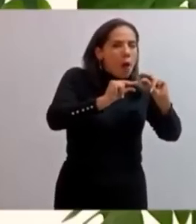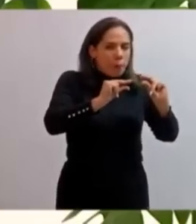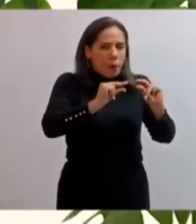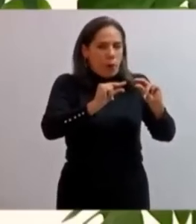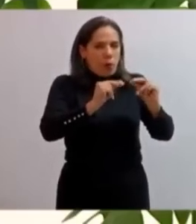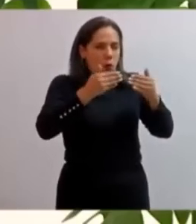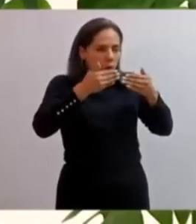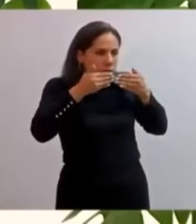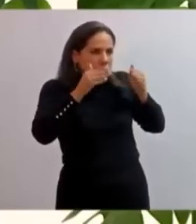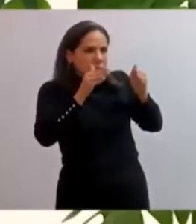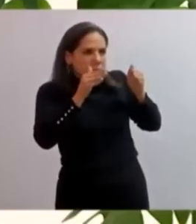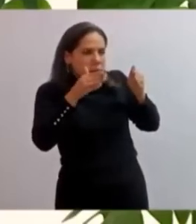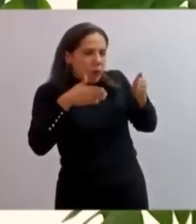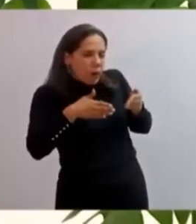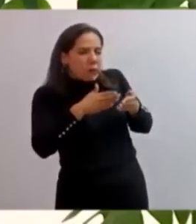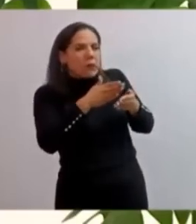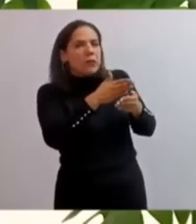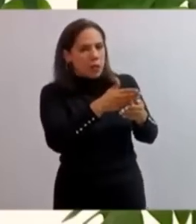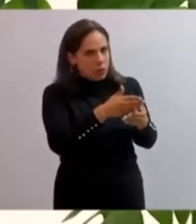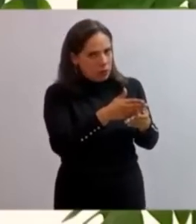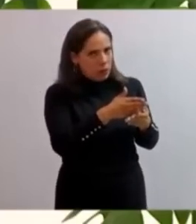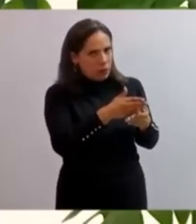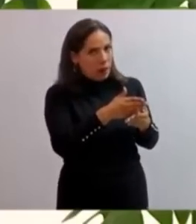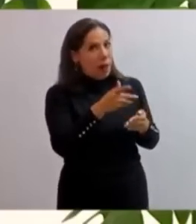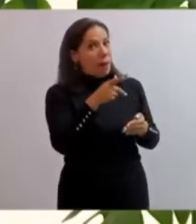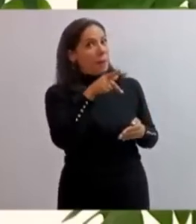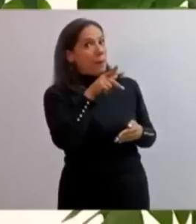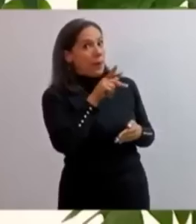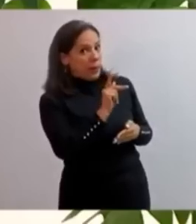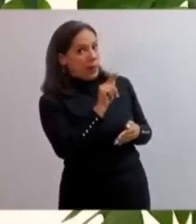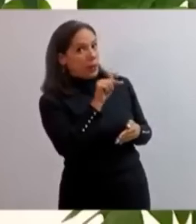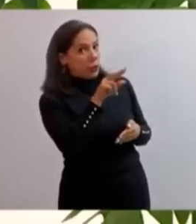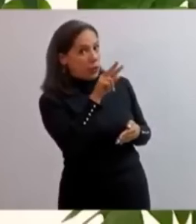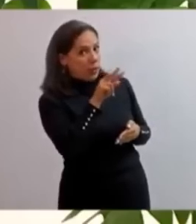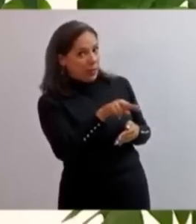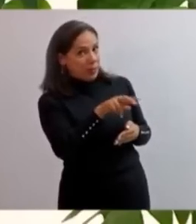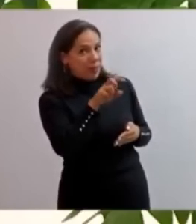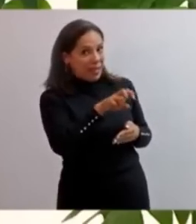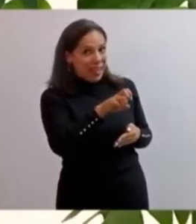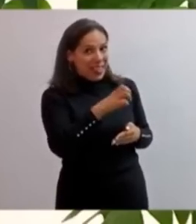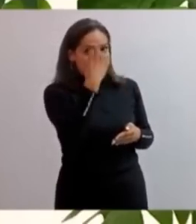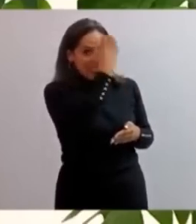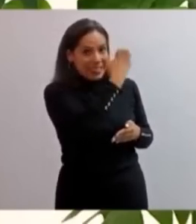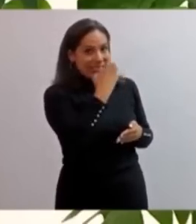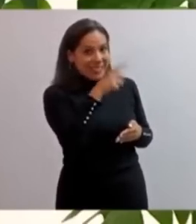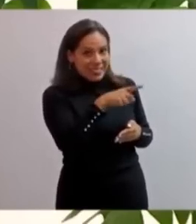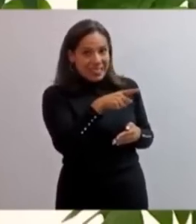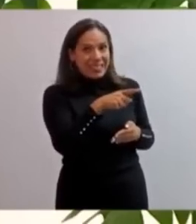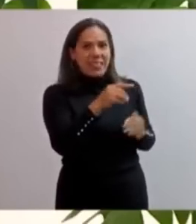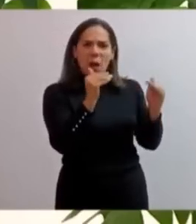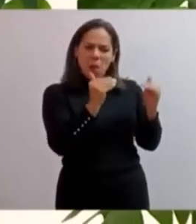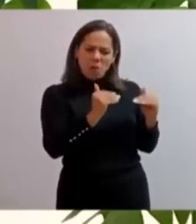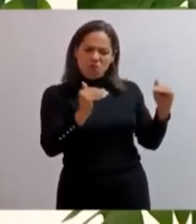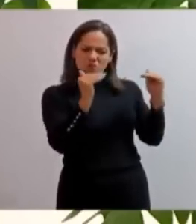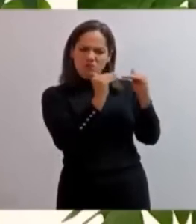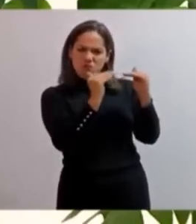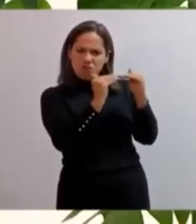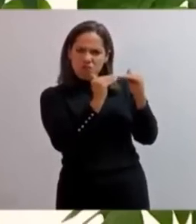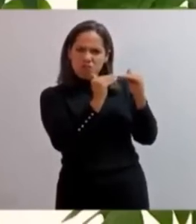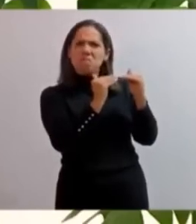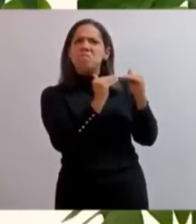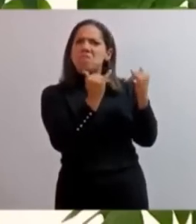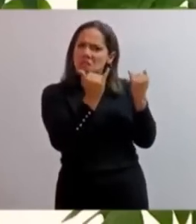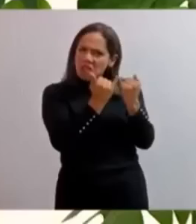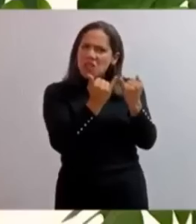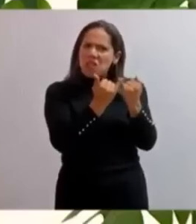alguna puerta de salida, pero ciertamente un examen estandarizado también podría servir para